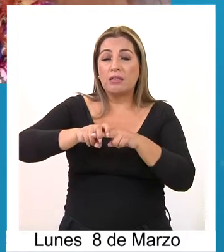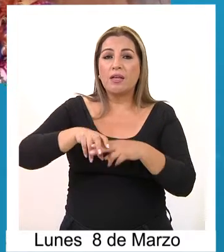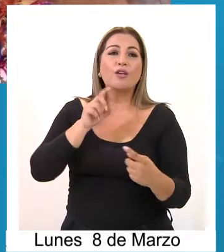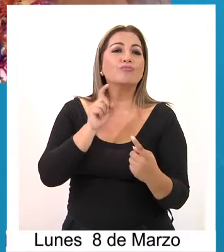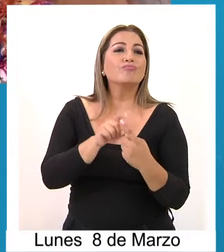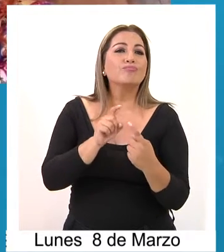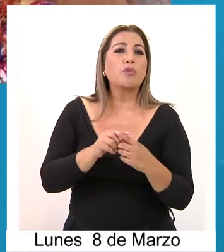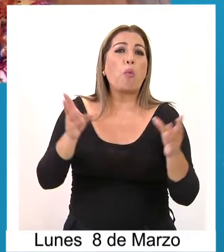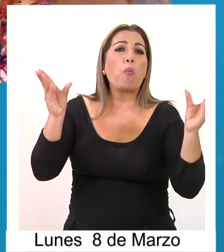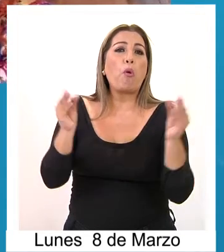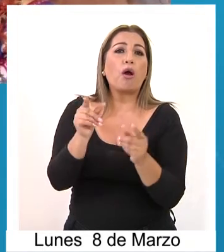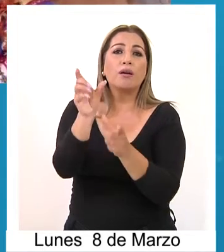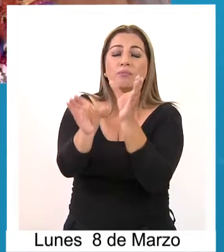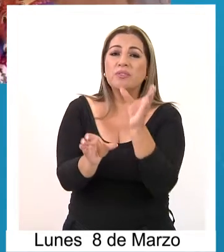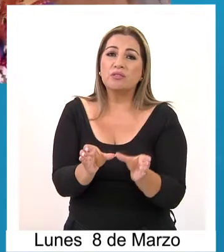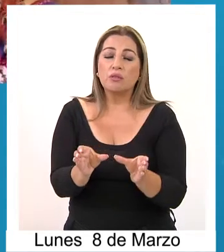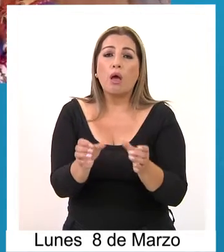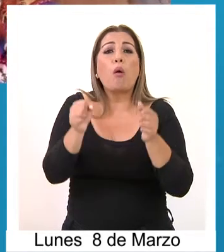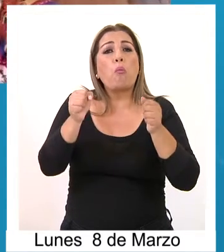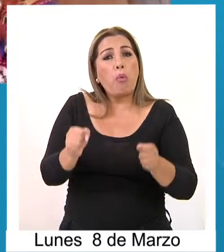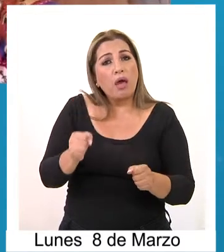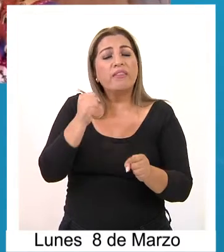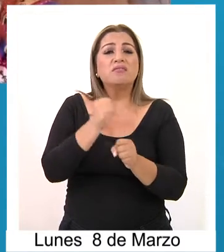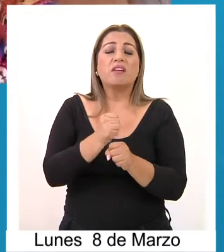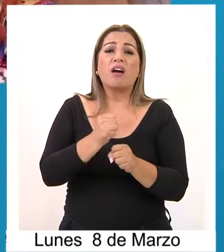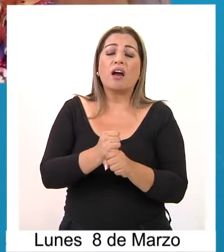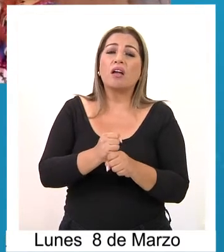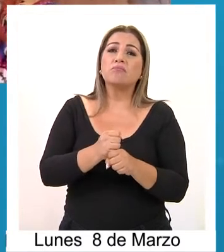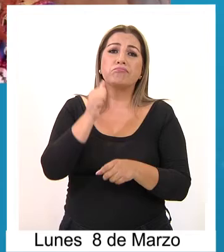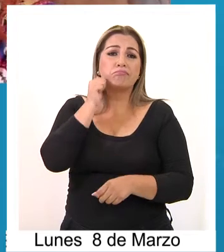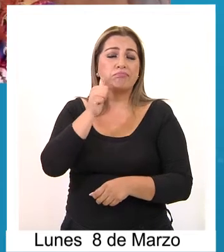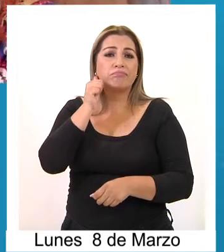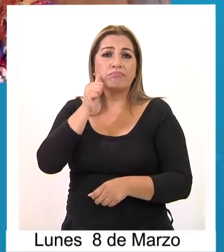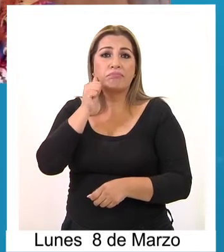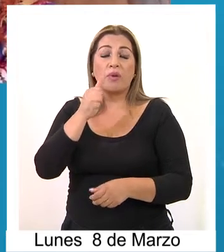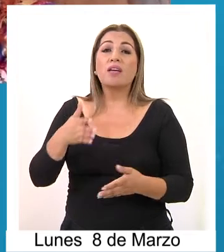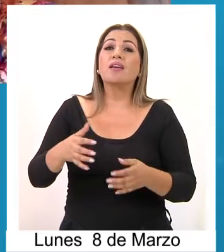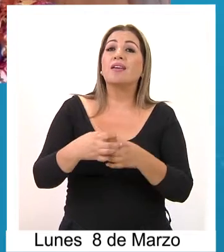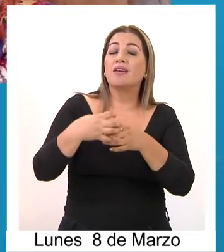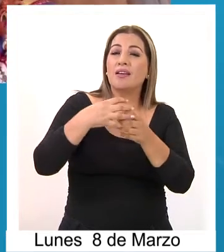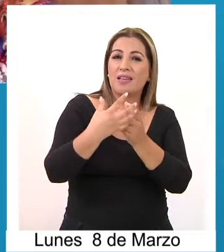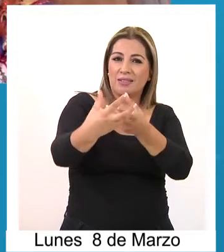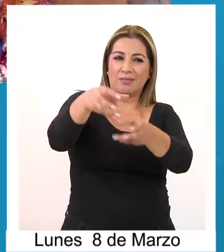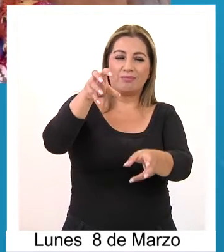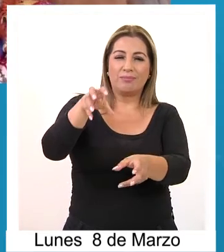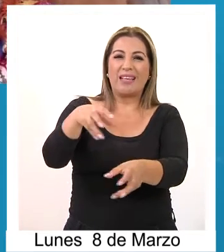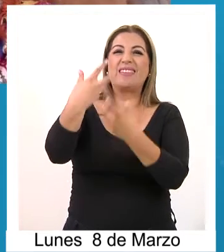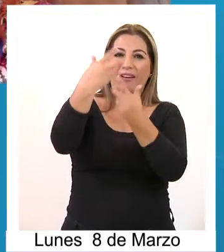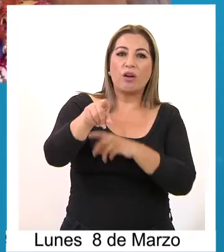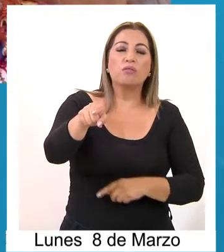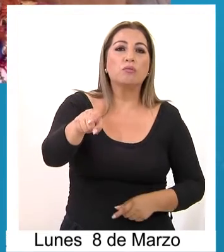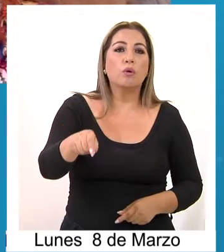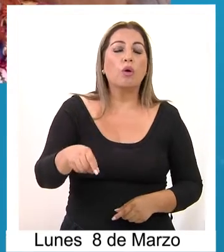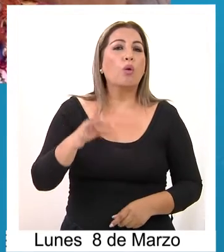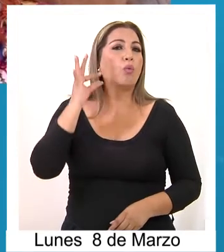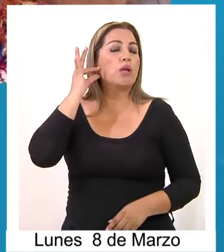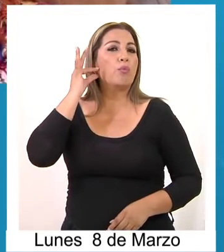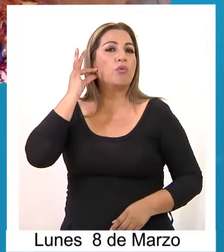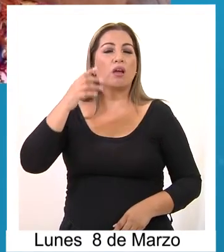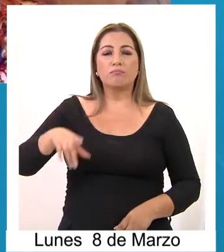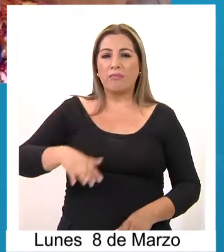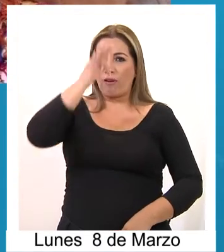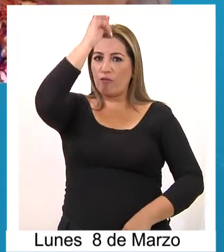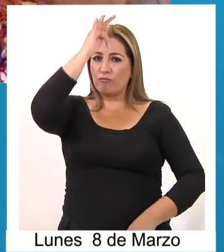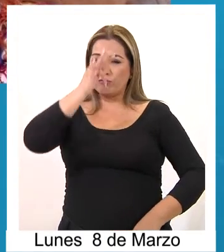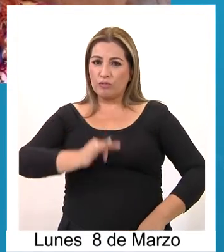tiene contacto con pocas personas y puede cumplir sus funciones en teletrabajo. Pero una mujer, por ejemplo, profesional de la